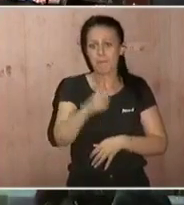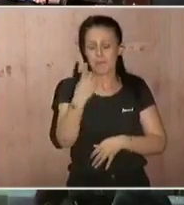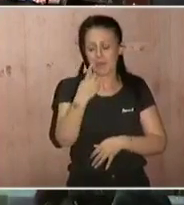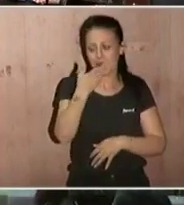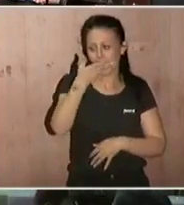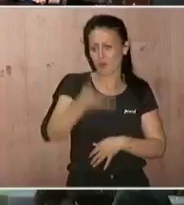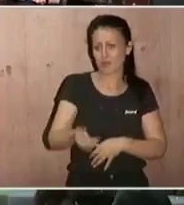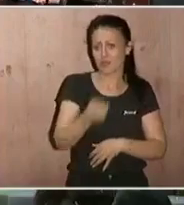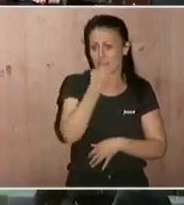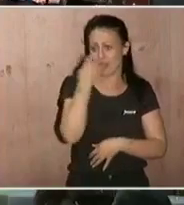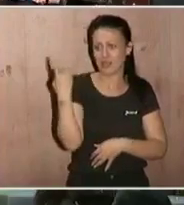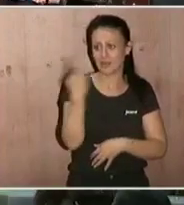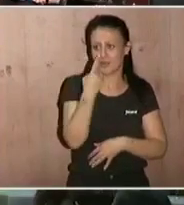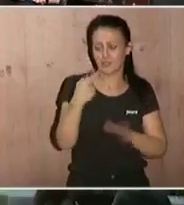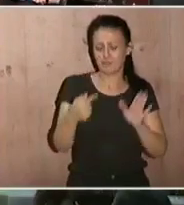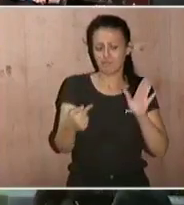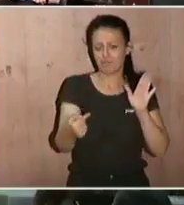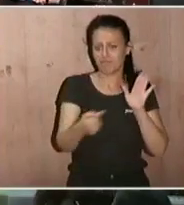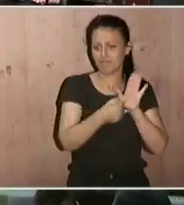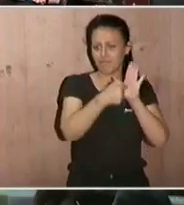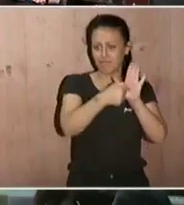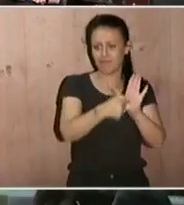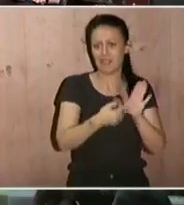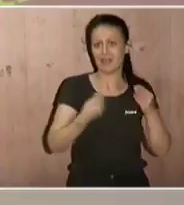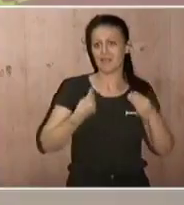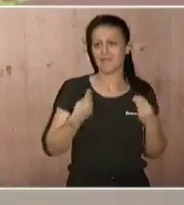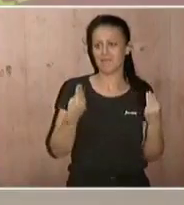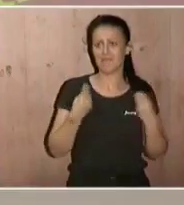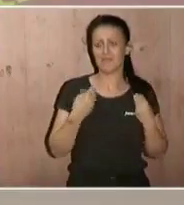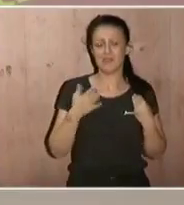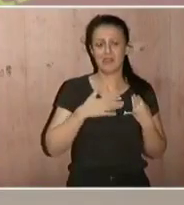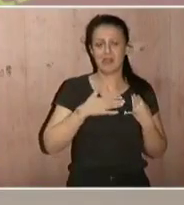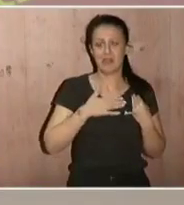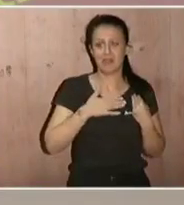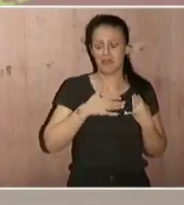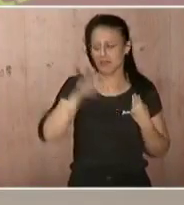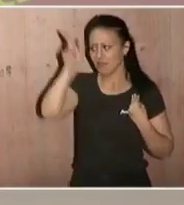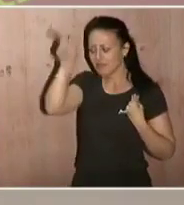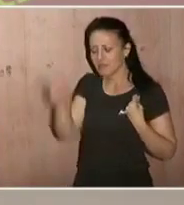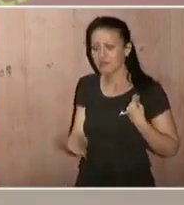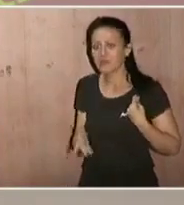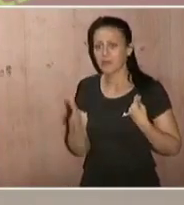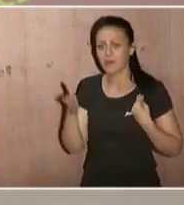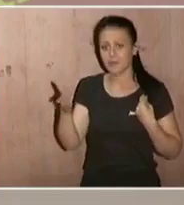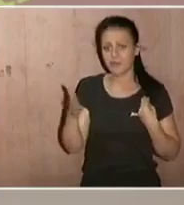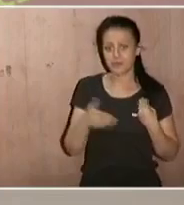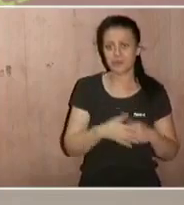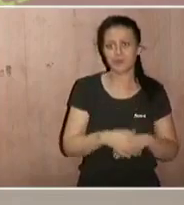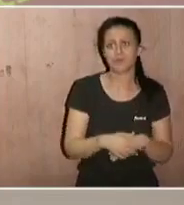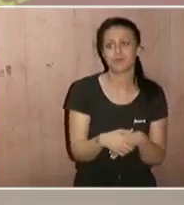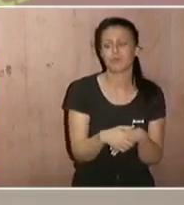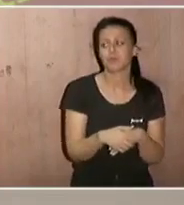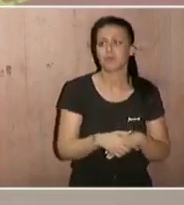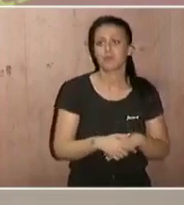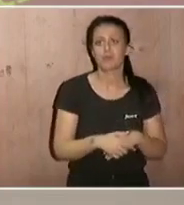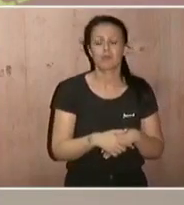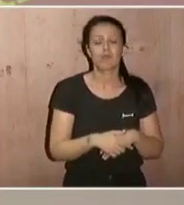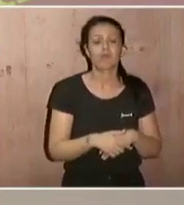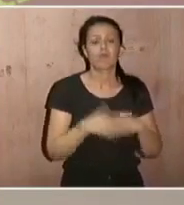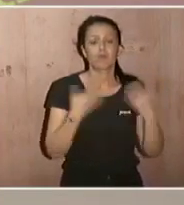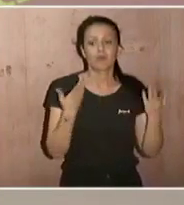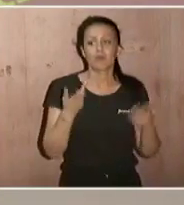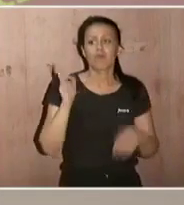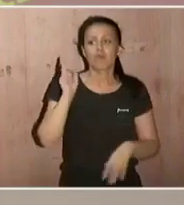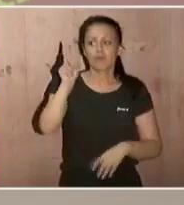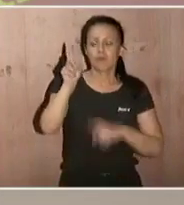relevante seña de identidad aplicable a la vida y obra de nuestro candidato, a saber, la calificación de